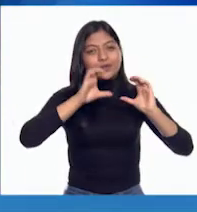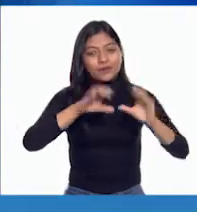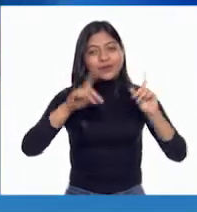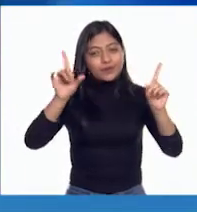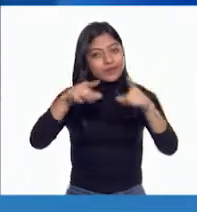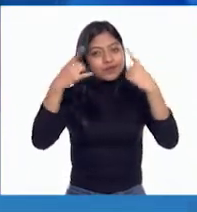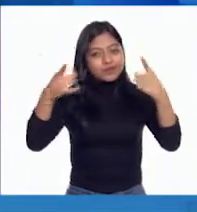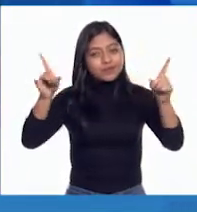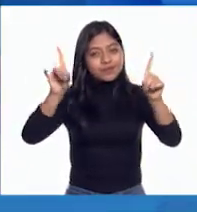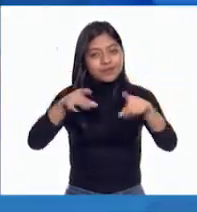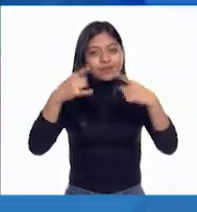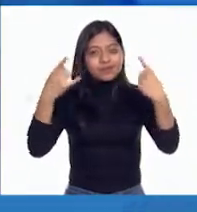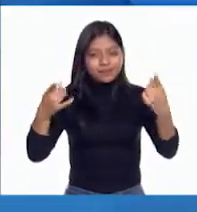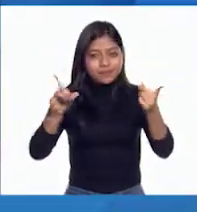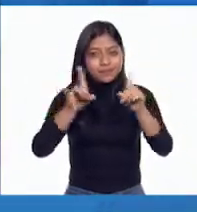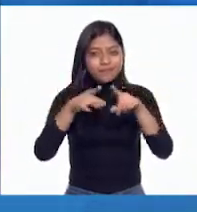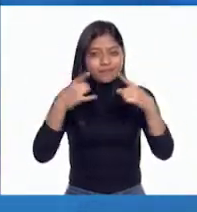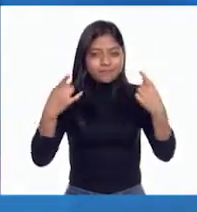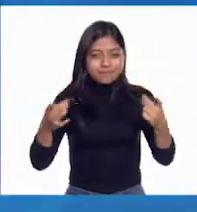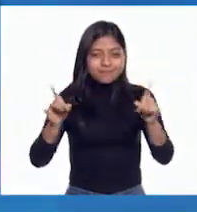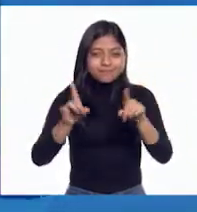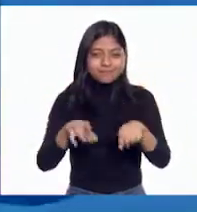sustentables.